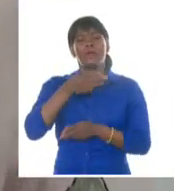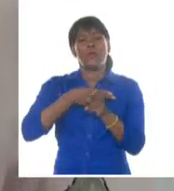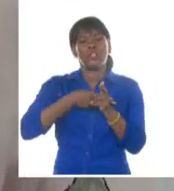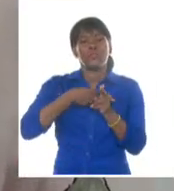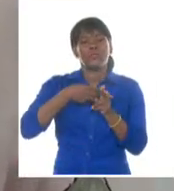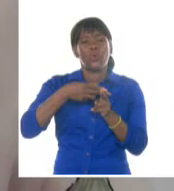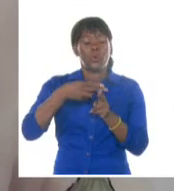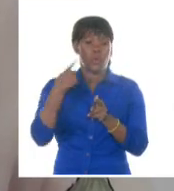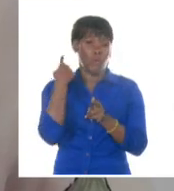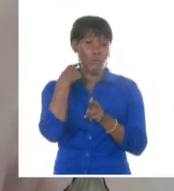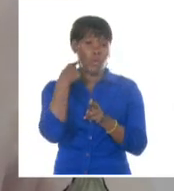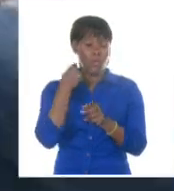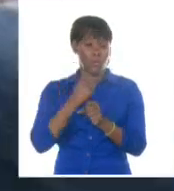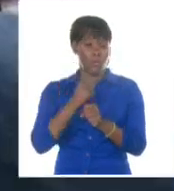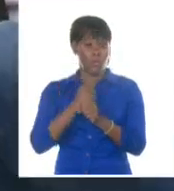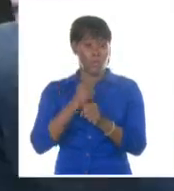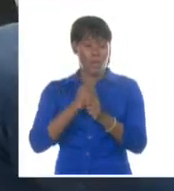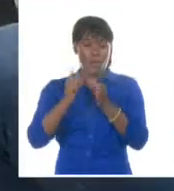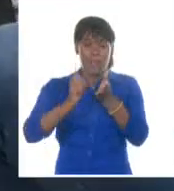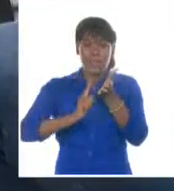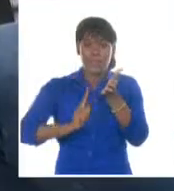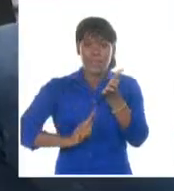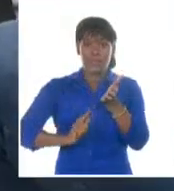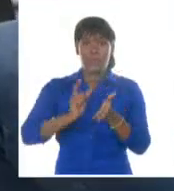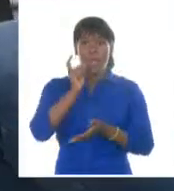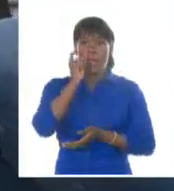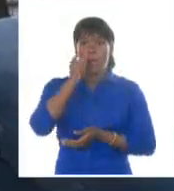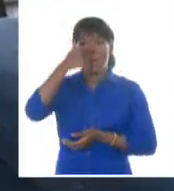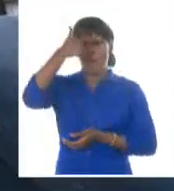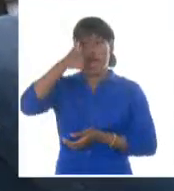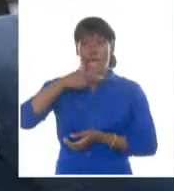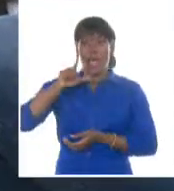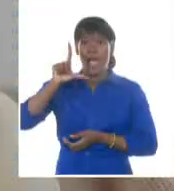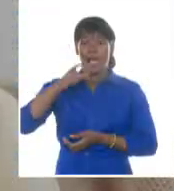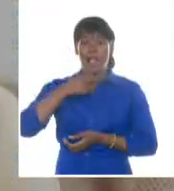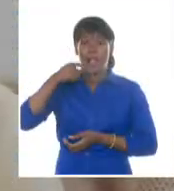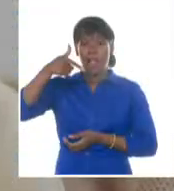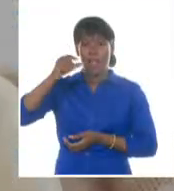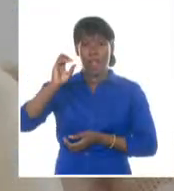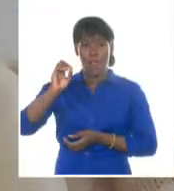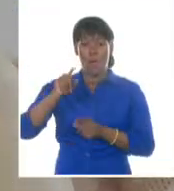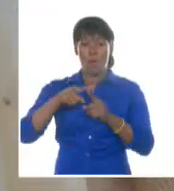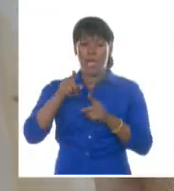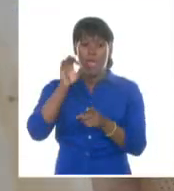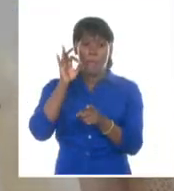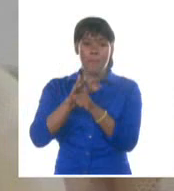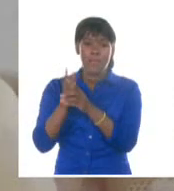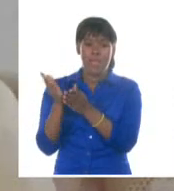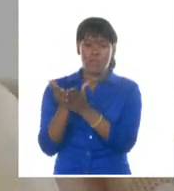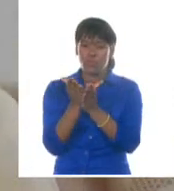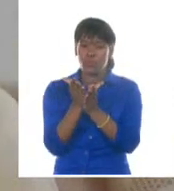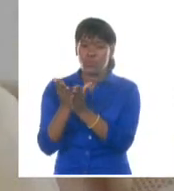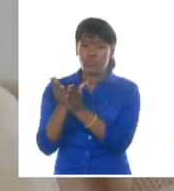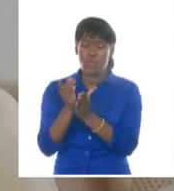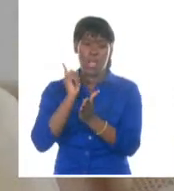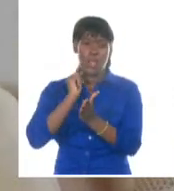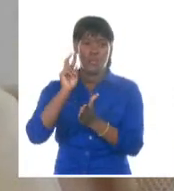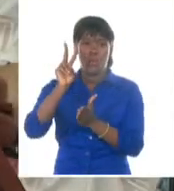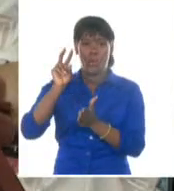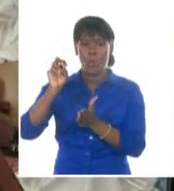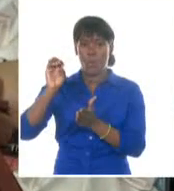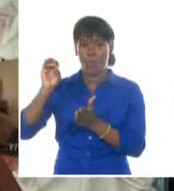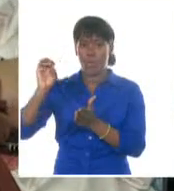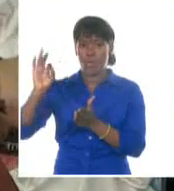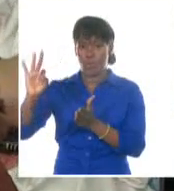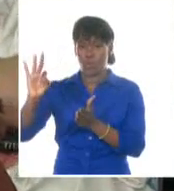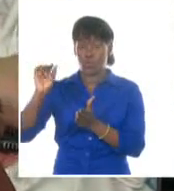de la Fundación Alejo Carpentier, que desde el año 2008 ella preside. Comentó sobre el eterno agradecimiento a Lilian Esteban